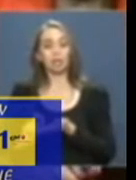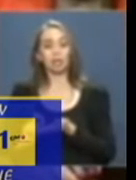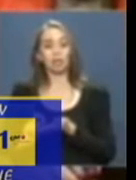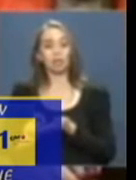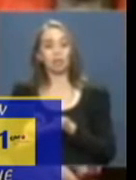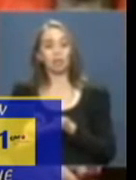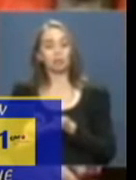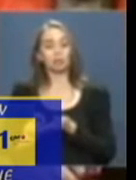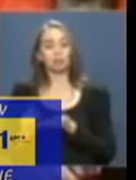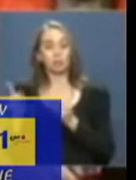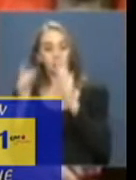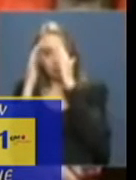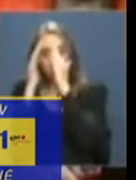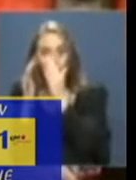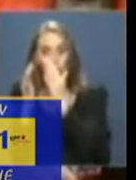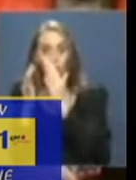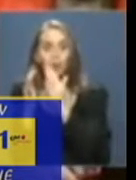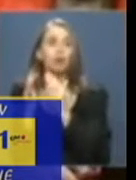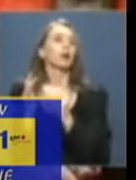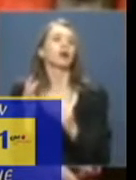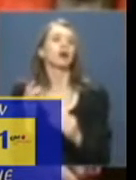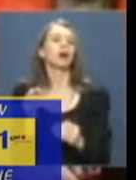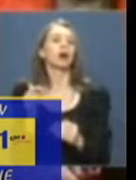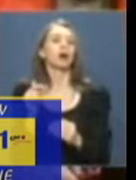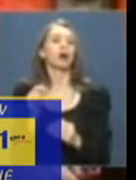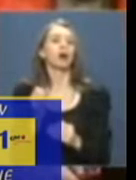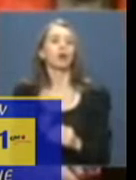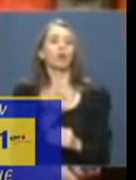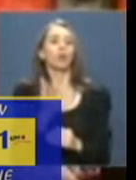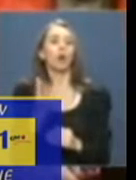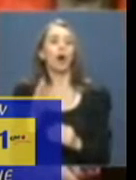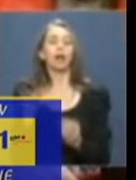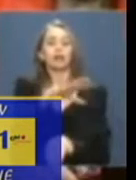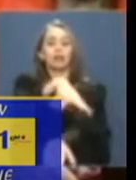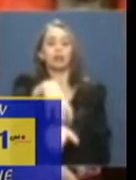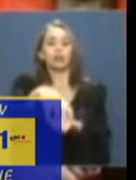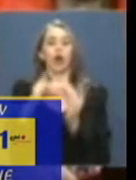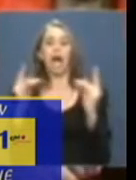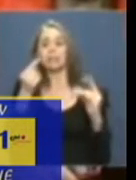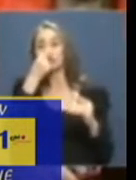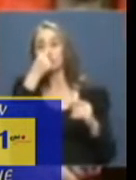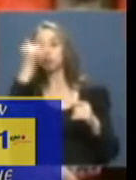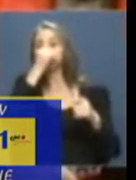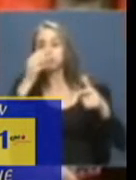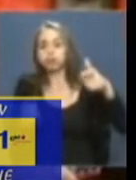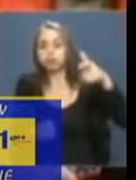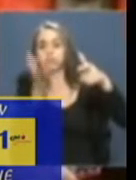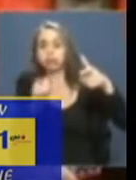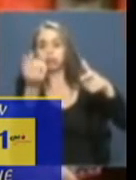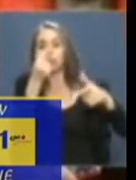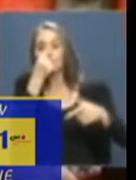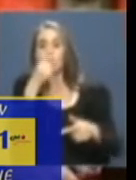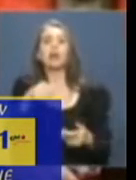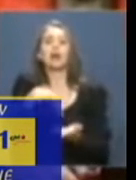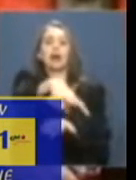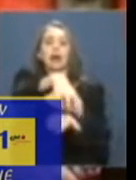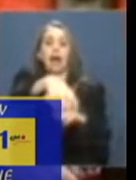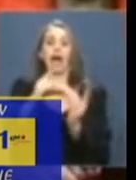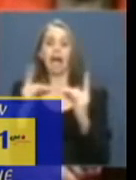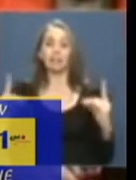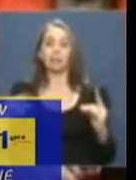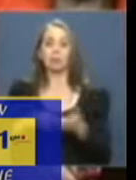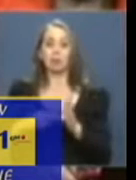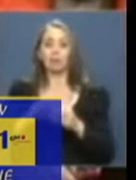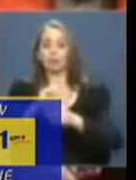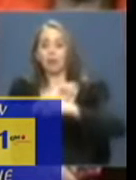énfasis en los niveles de contaminación que es hoy día estamos teniendo en aysén porque nosotros no solamente hoy día nos está atentando el